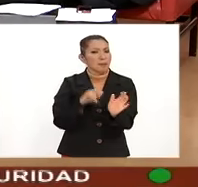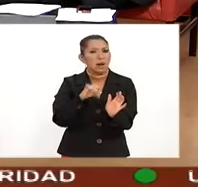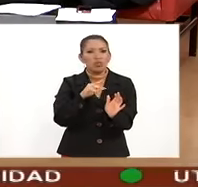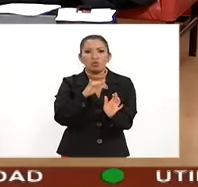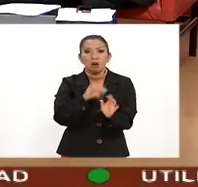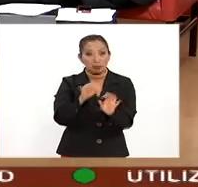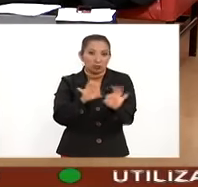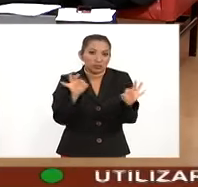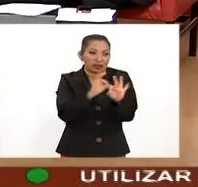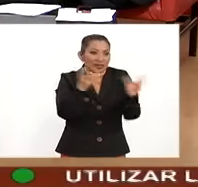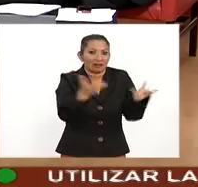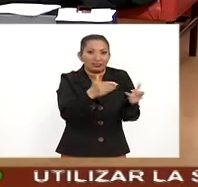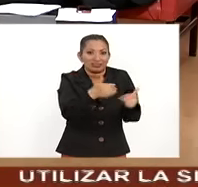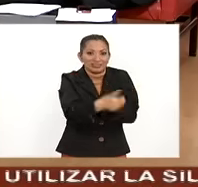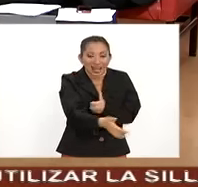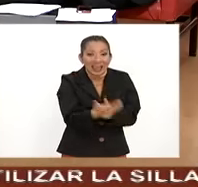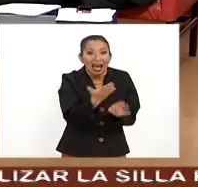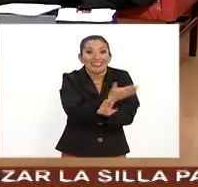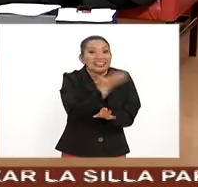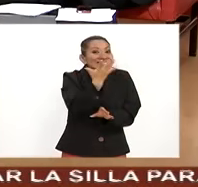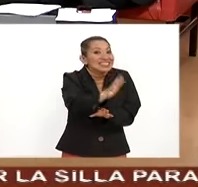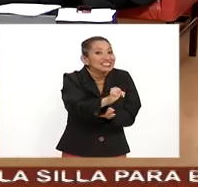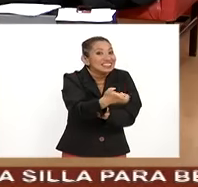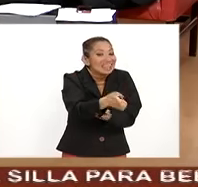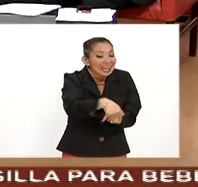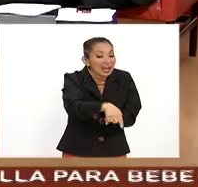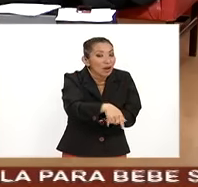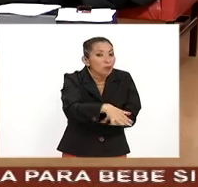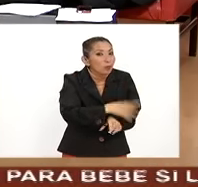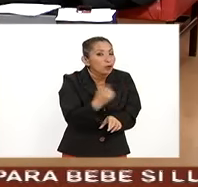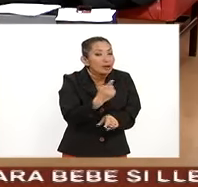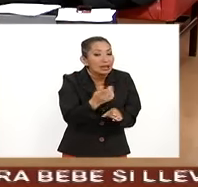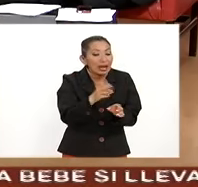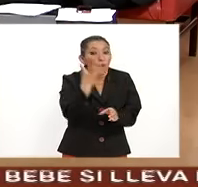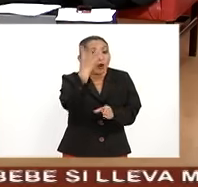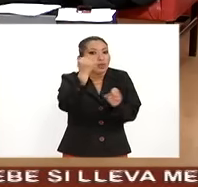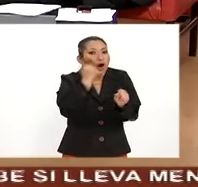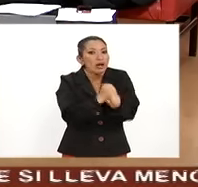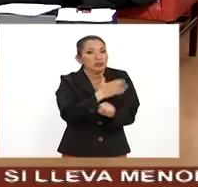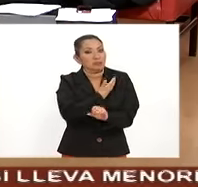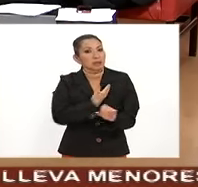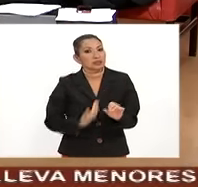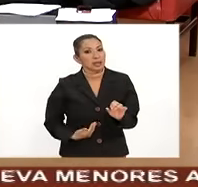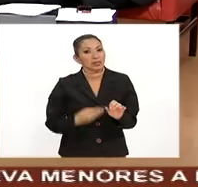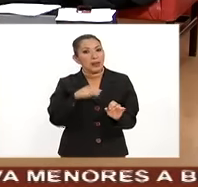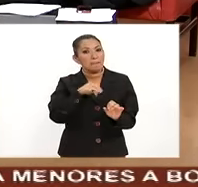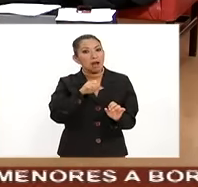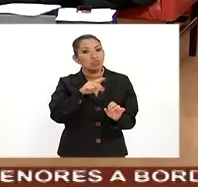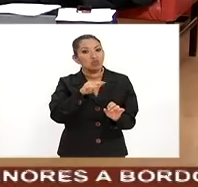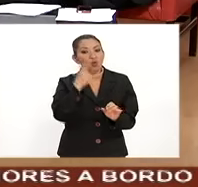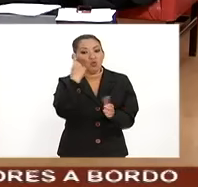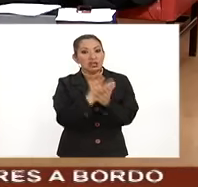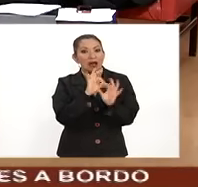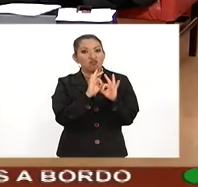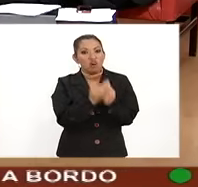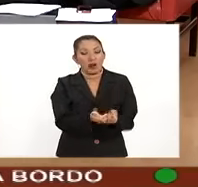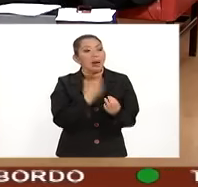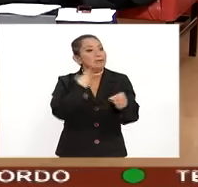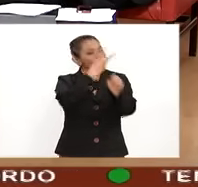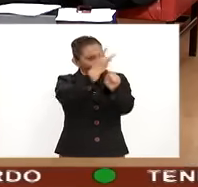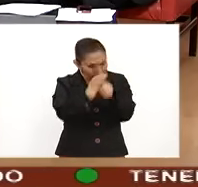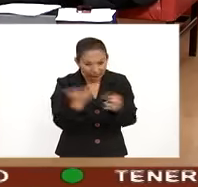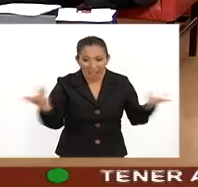cual era importante que se llevase a cabo antes del 10 de enero de este año. ¿Por qué? Porque se cumplían 4 años del presidente Maduro y era la única manera de poder